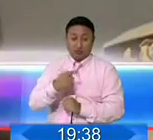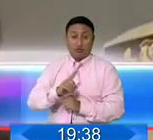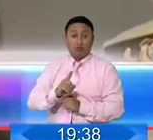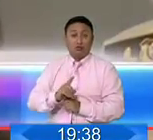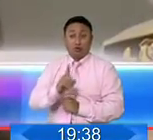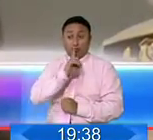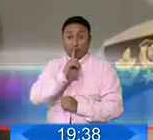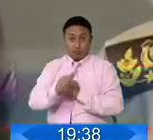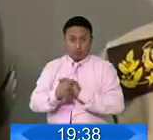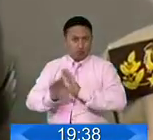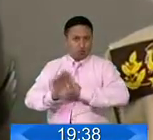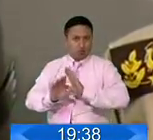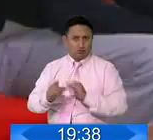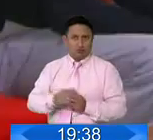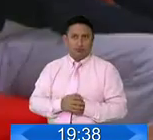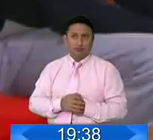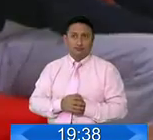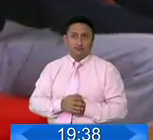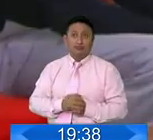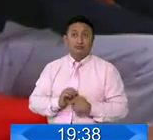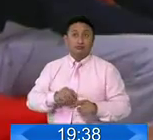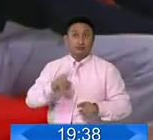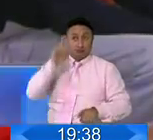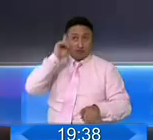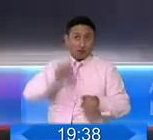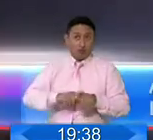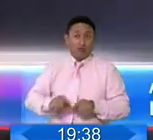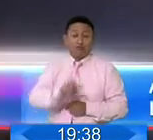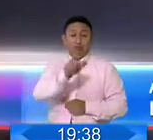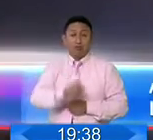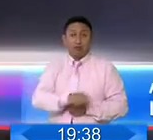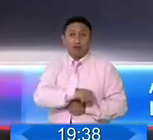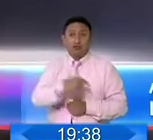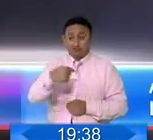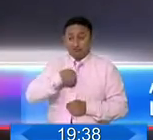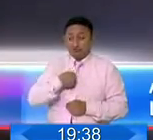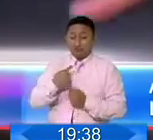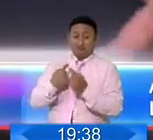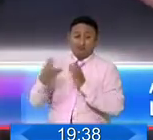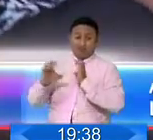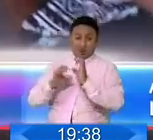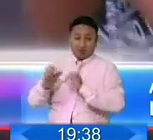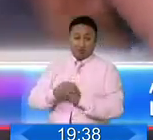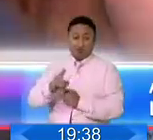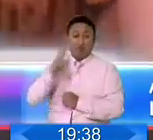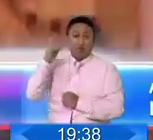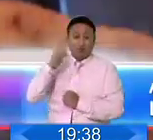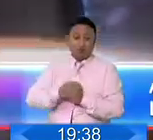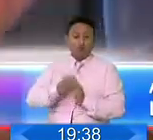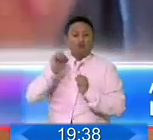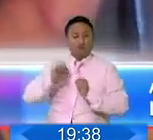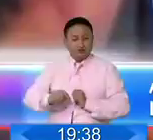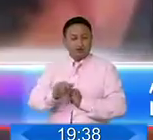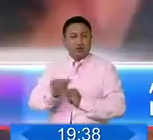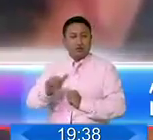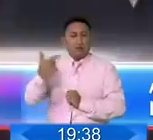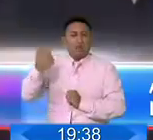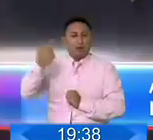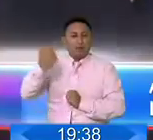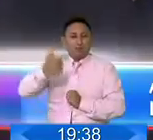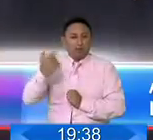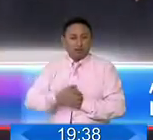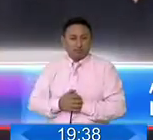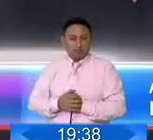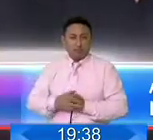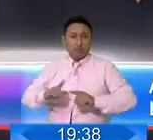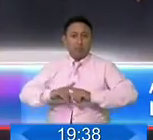negando. En ese aspecto también coincide la afectada, quien dialogó para nuestra cámara. Escuchó sonidos similares a los disparos,